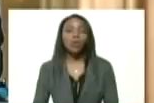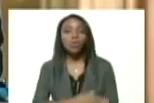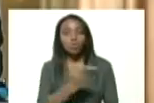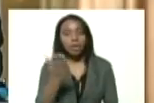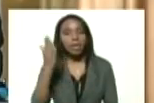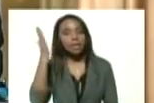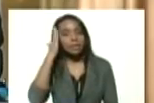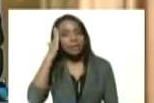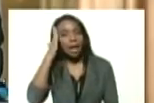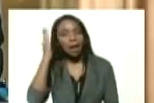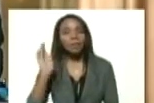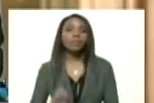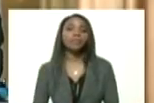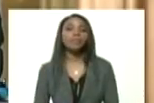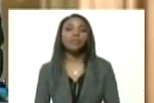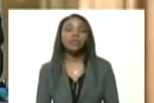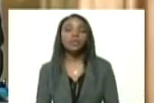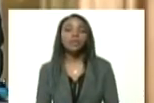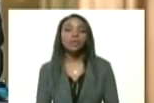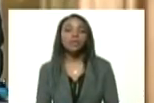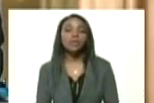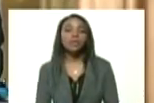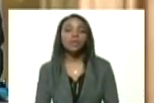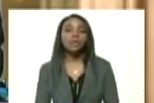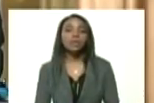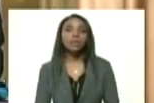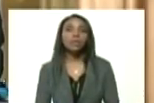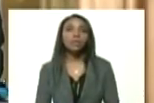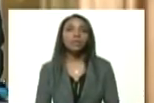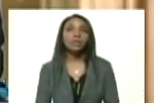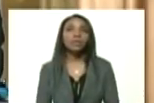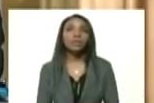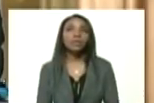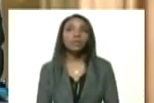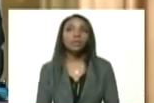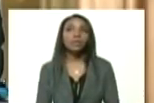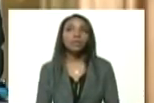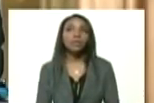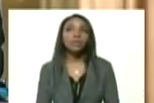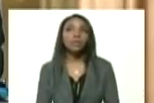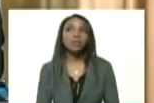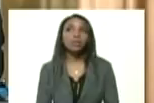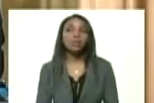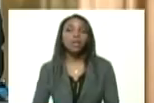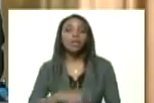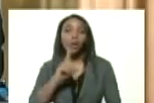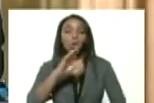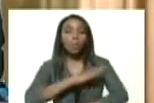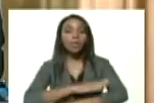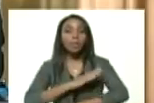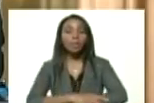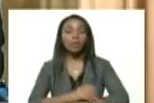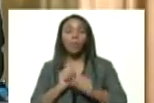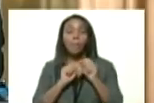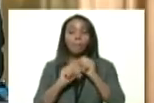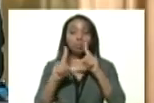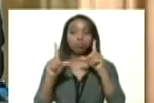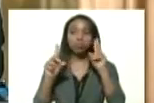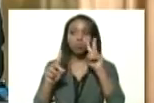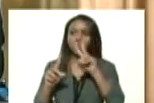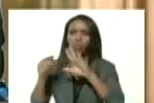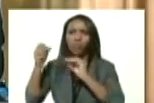conocimiento de una acción extravagante mente extremista